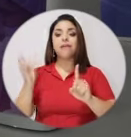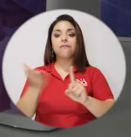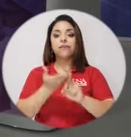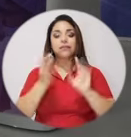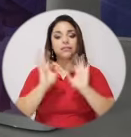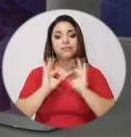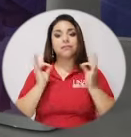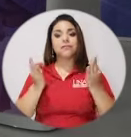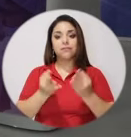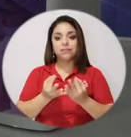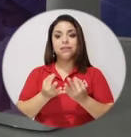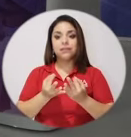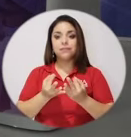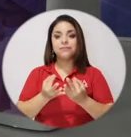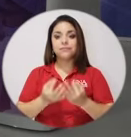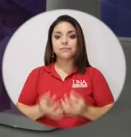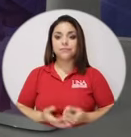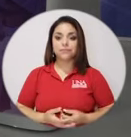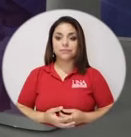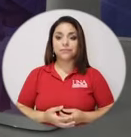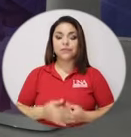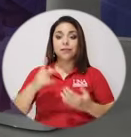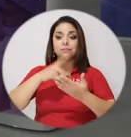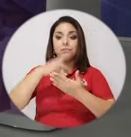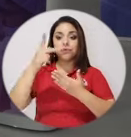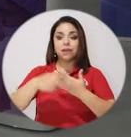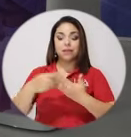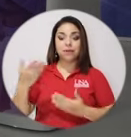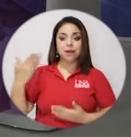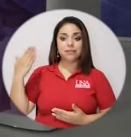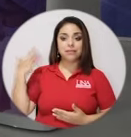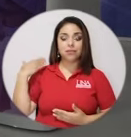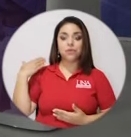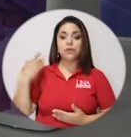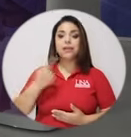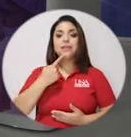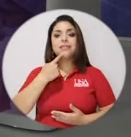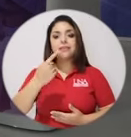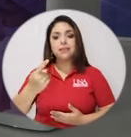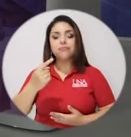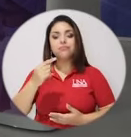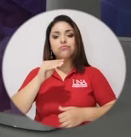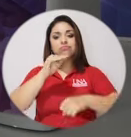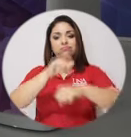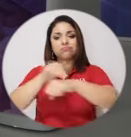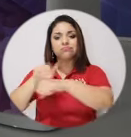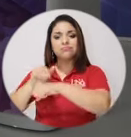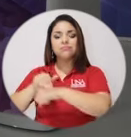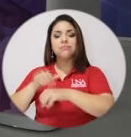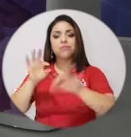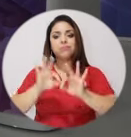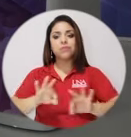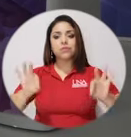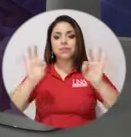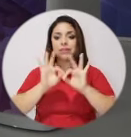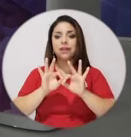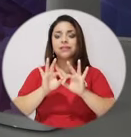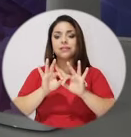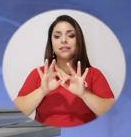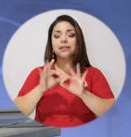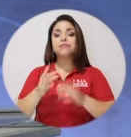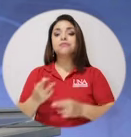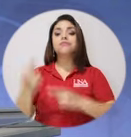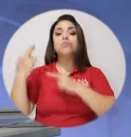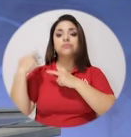familiar. Al cerrar el programa anterior se hacía un llamado al papel fundamental